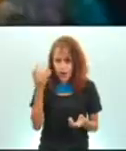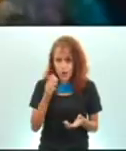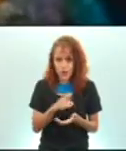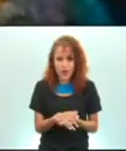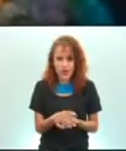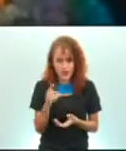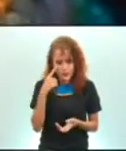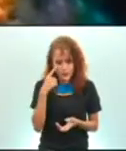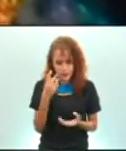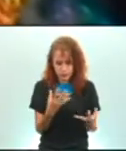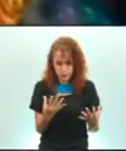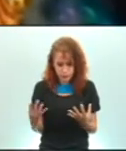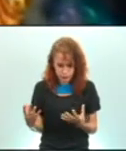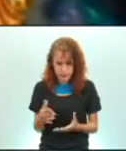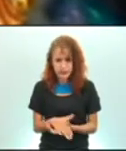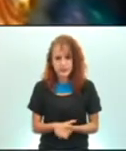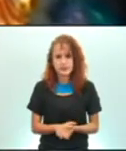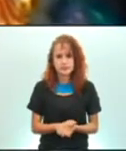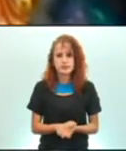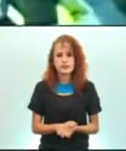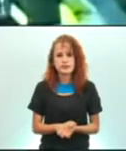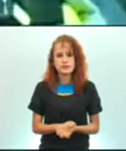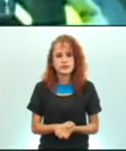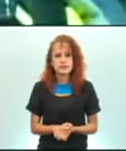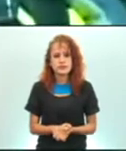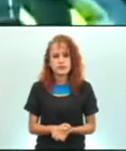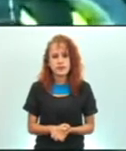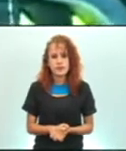verdosos característicos de los corales duros.